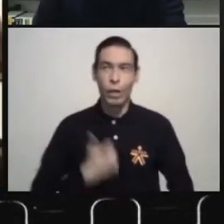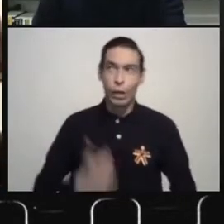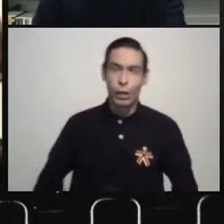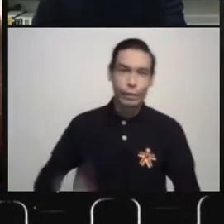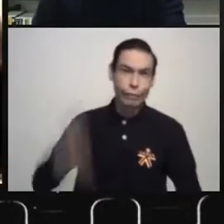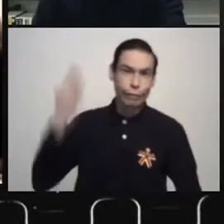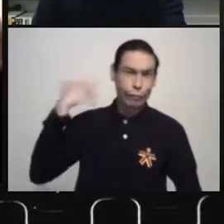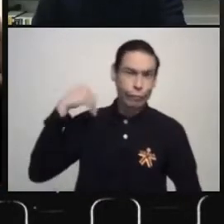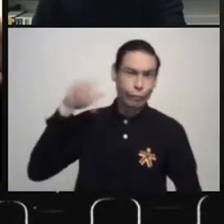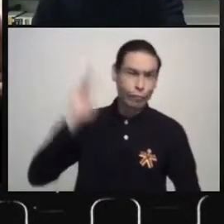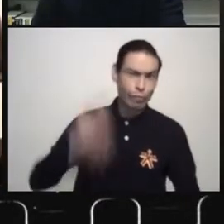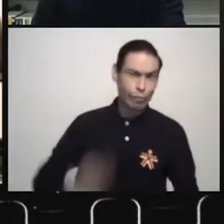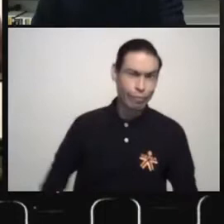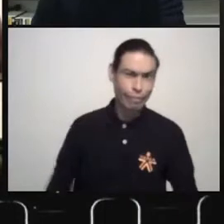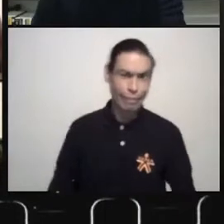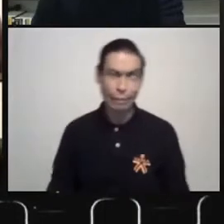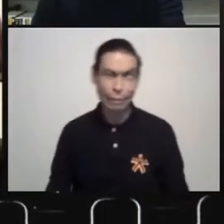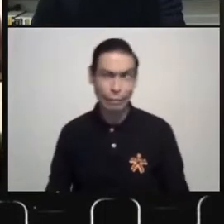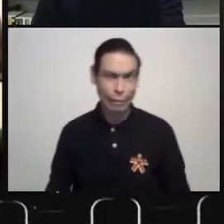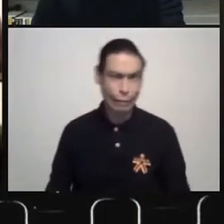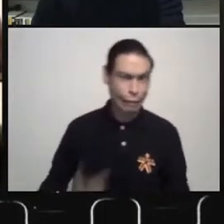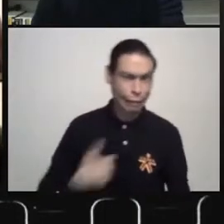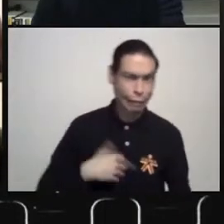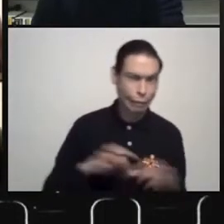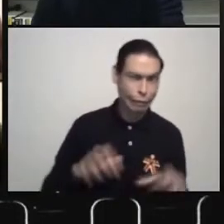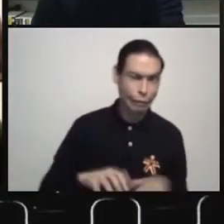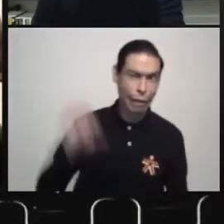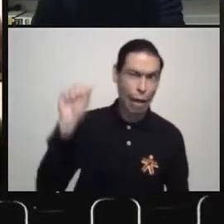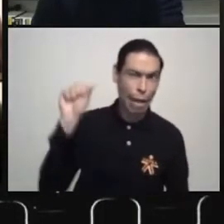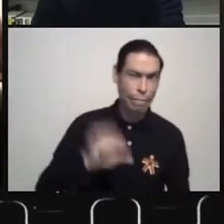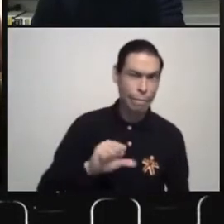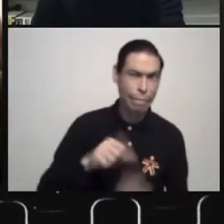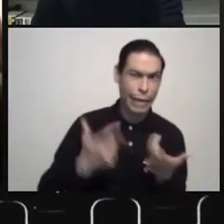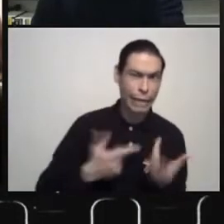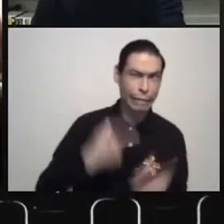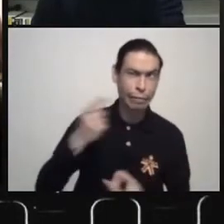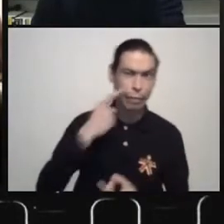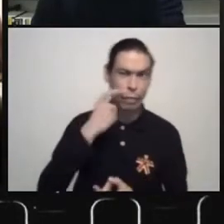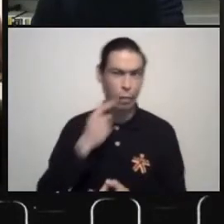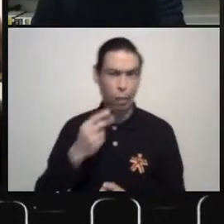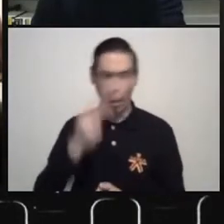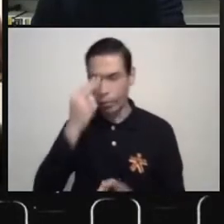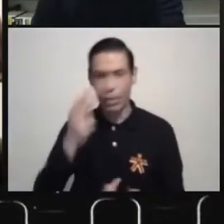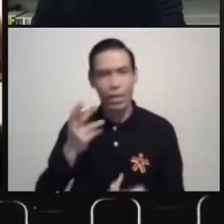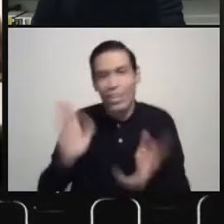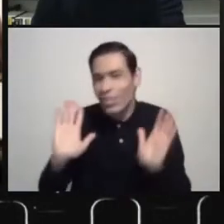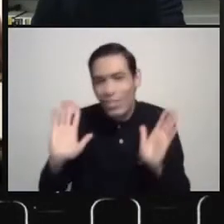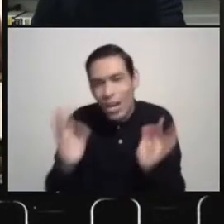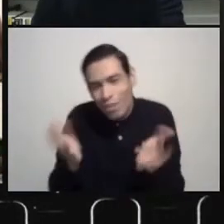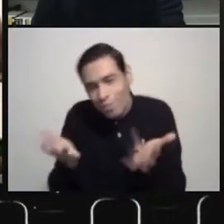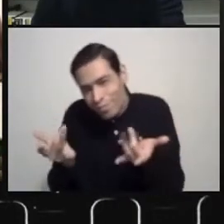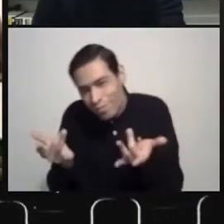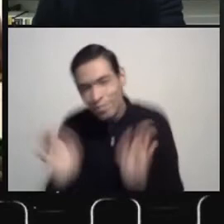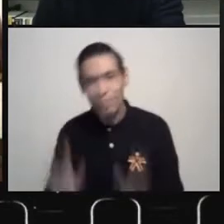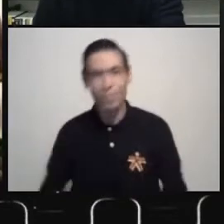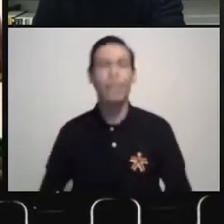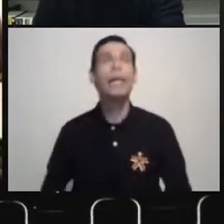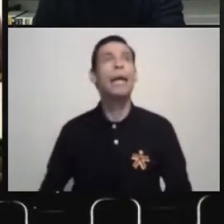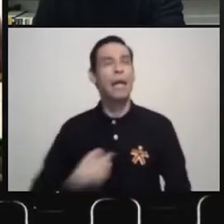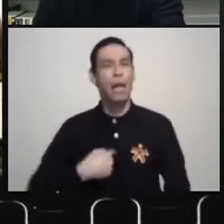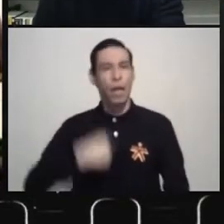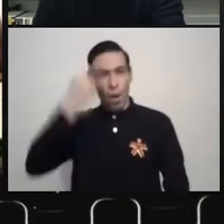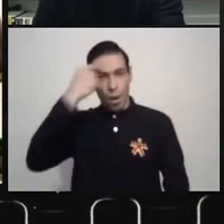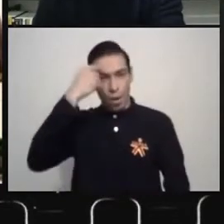no sabemos, esperemos a ver qué pasa. Entonces, es muy importante. Yo creo que es el productor le pone